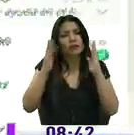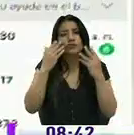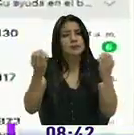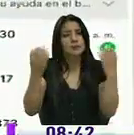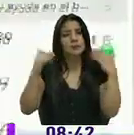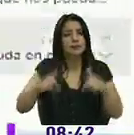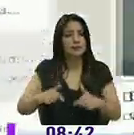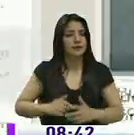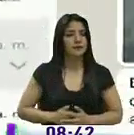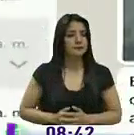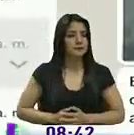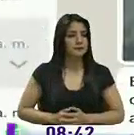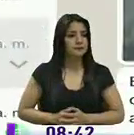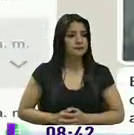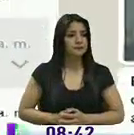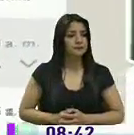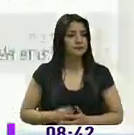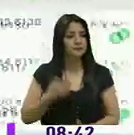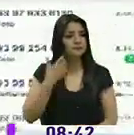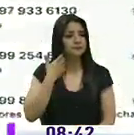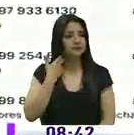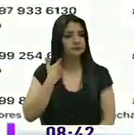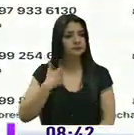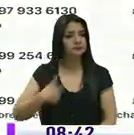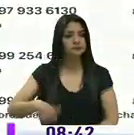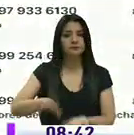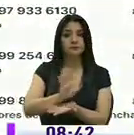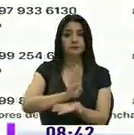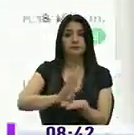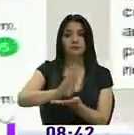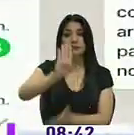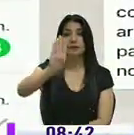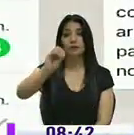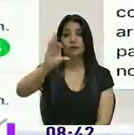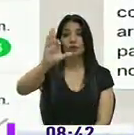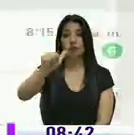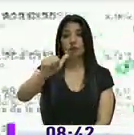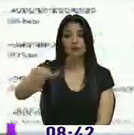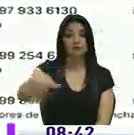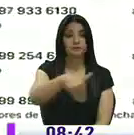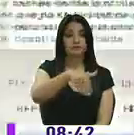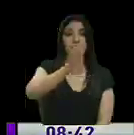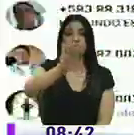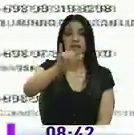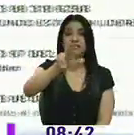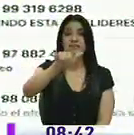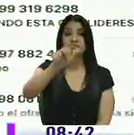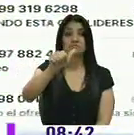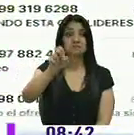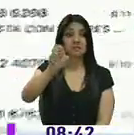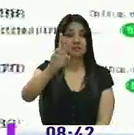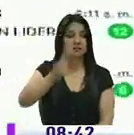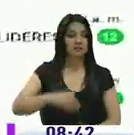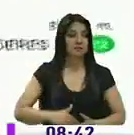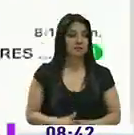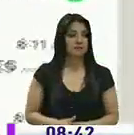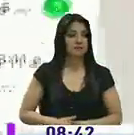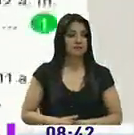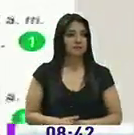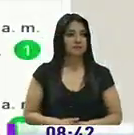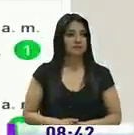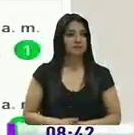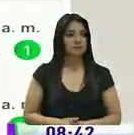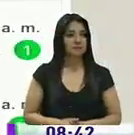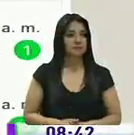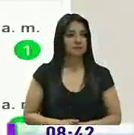pavimento a es barrio la bota avenida vasimir lenin temeraria